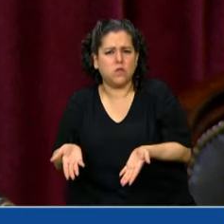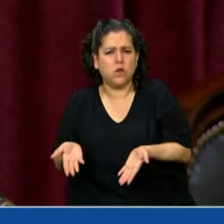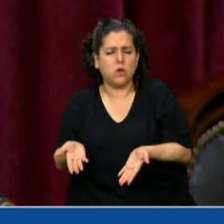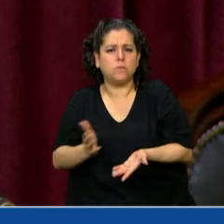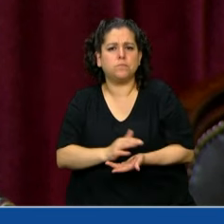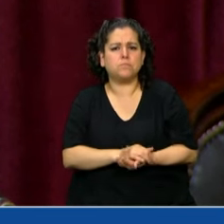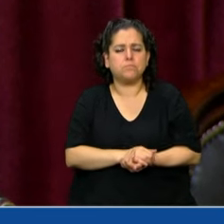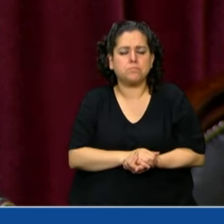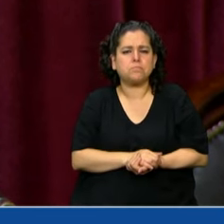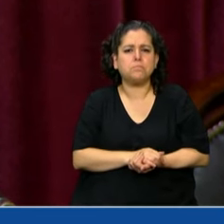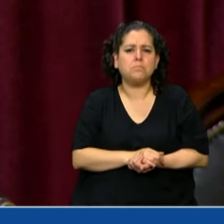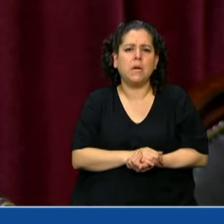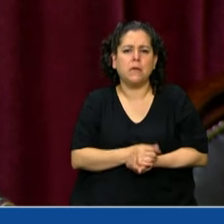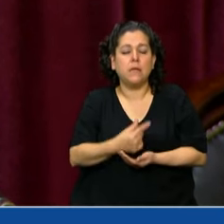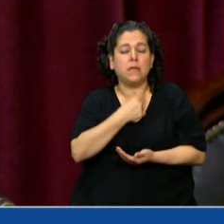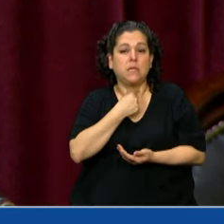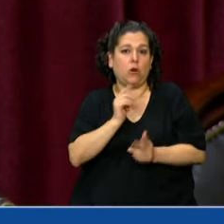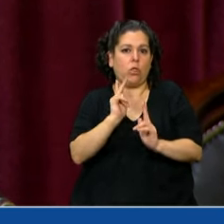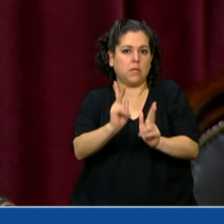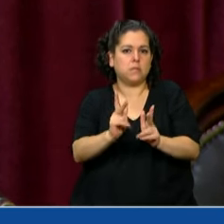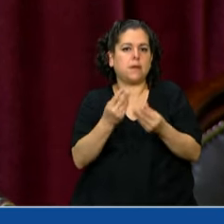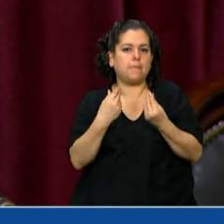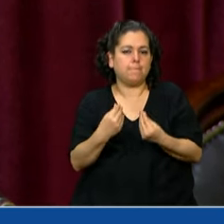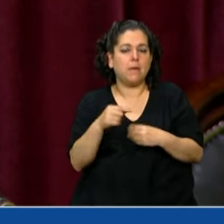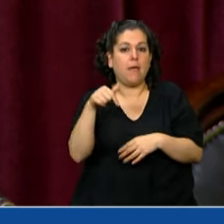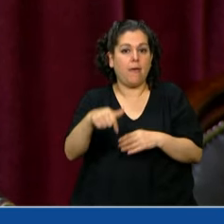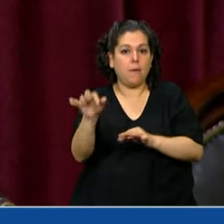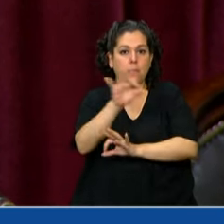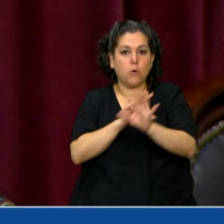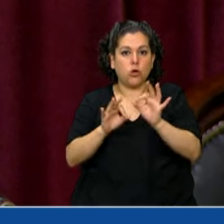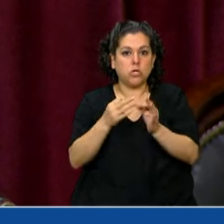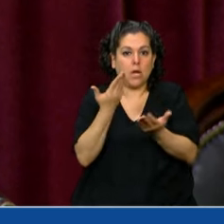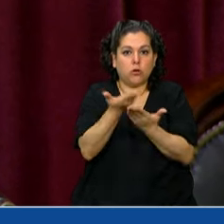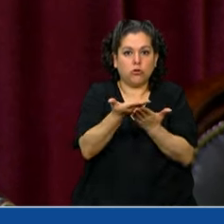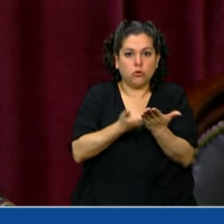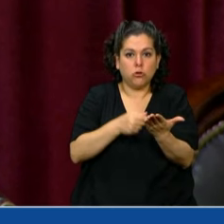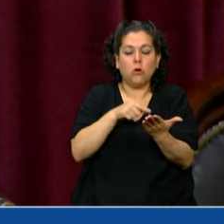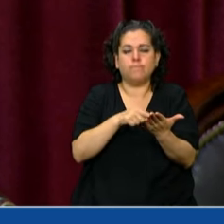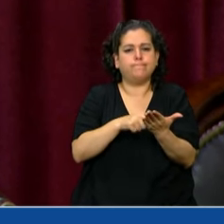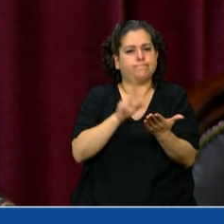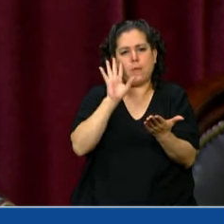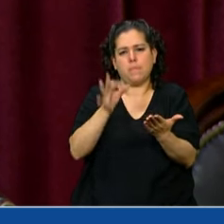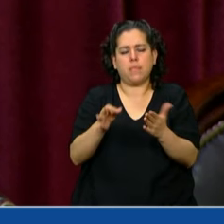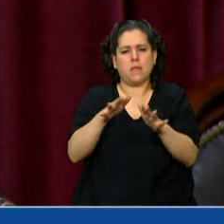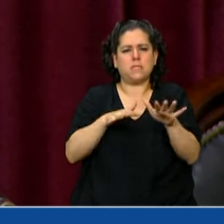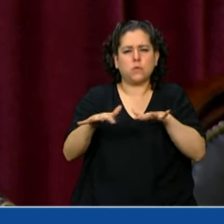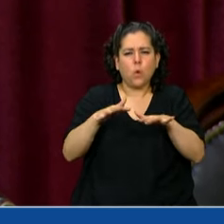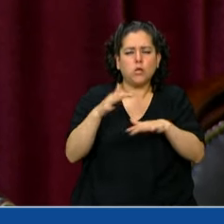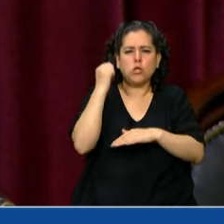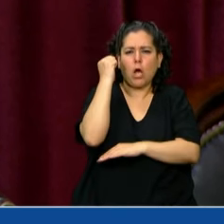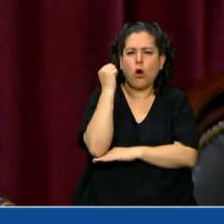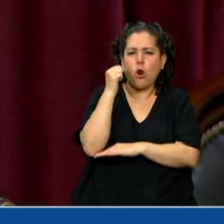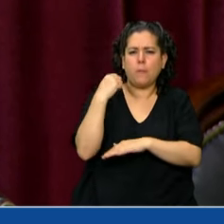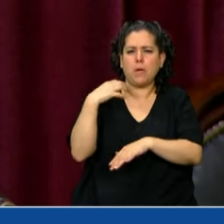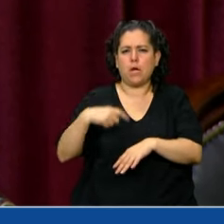petroleras quiero decir presidenta que este proyecto se da en el marco de la gravísima crisis económica y social que hoy está